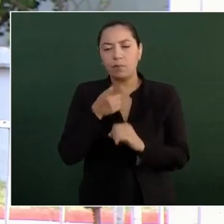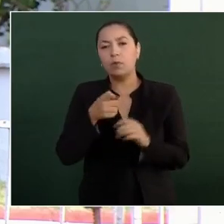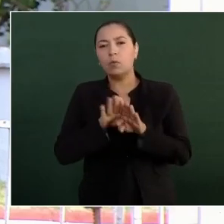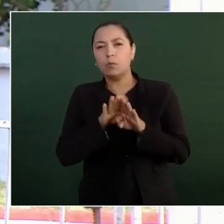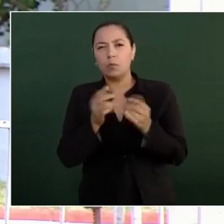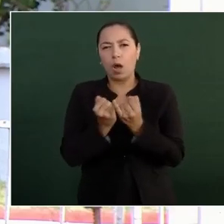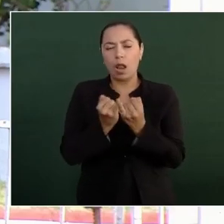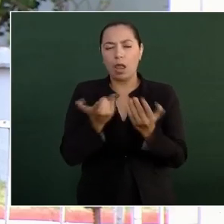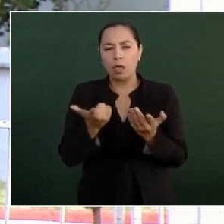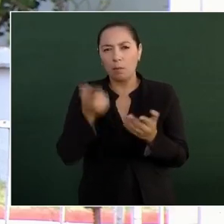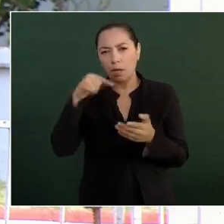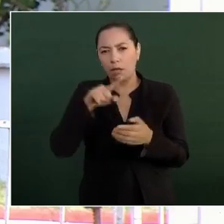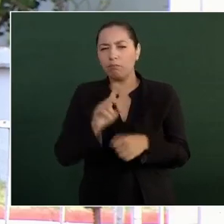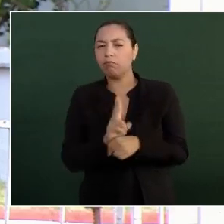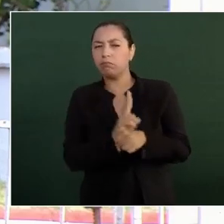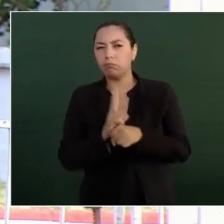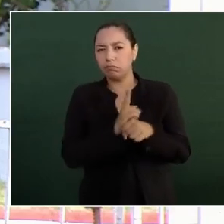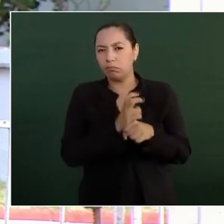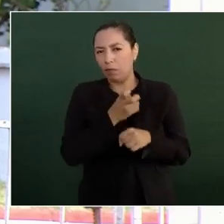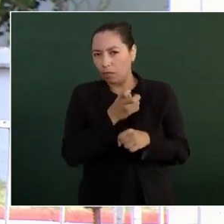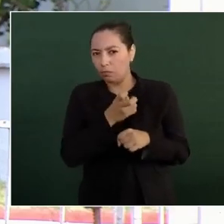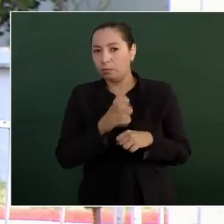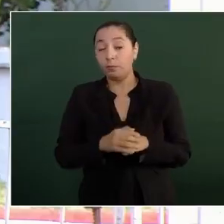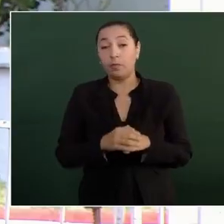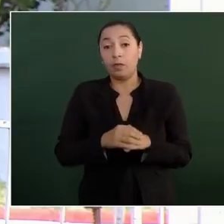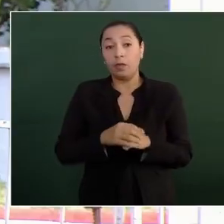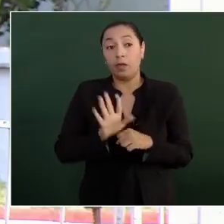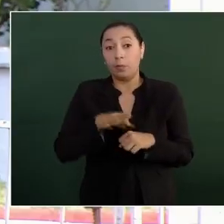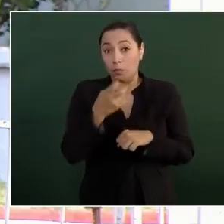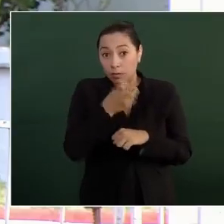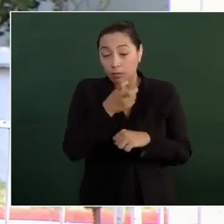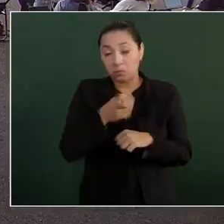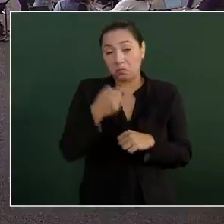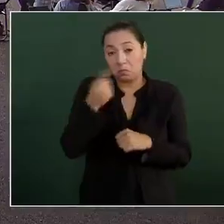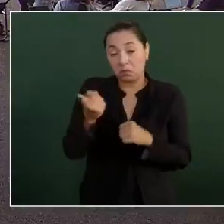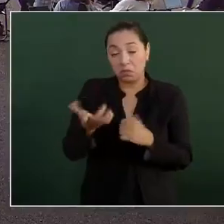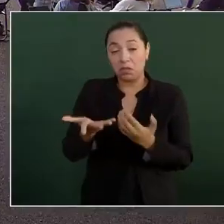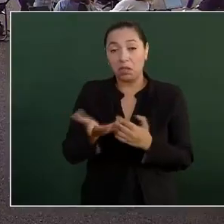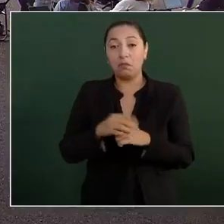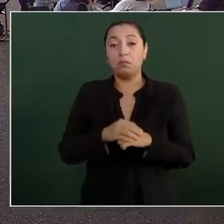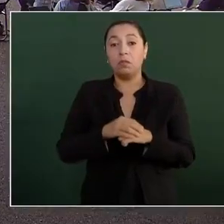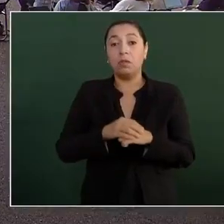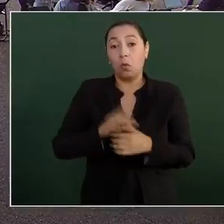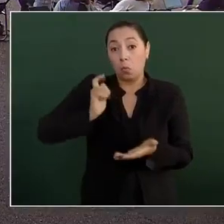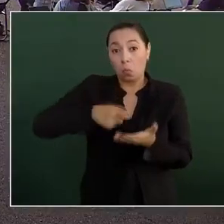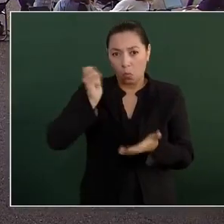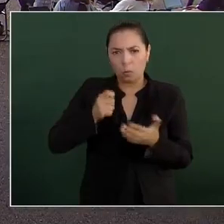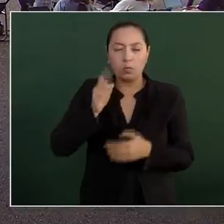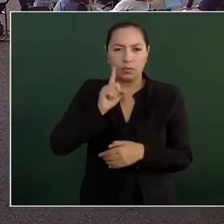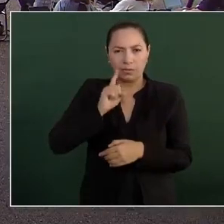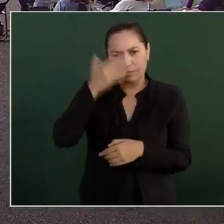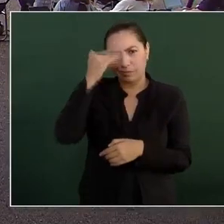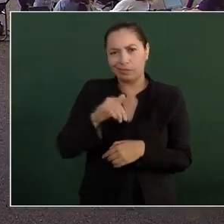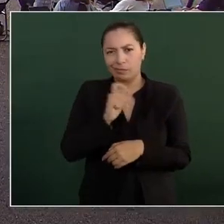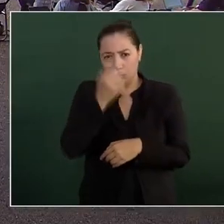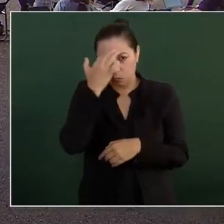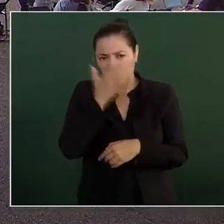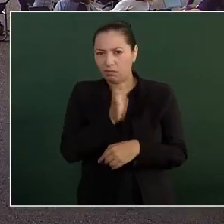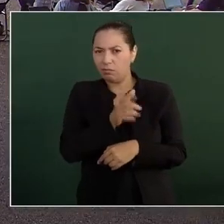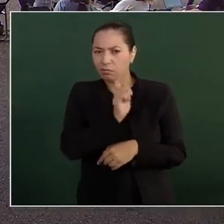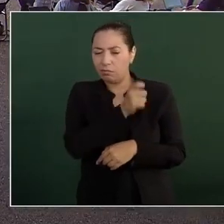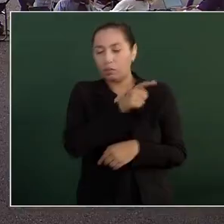proporcionalidad de la prisión preventiva. Ello, a pesar de que la jueza ya tenía conocimiento de que Gabriel N. ya había